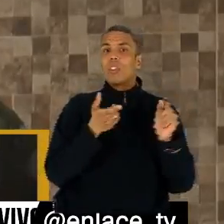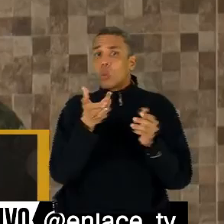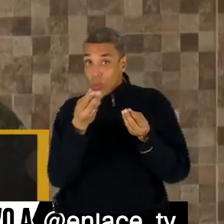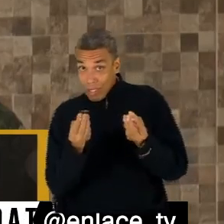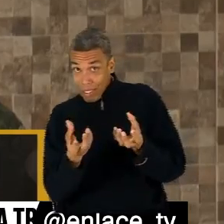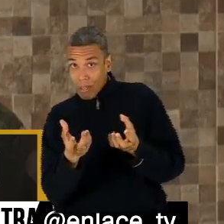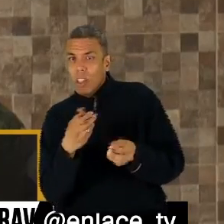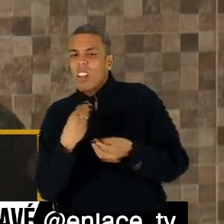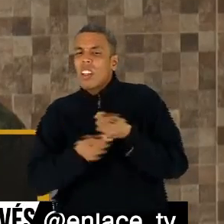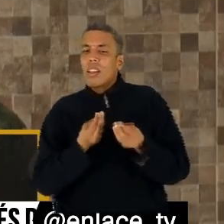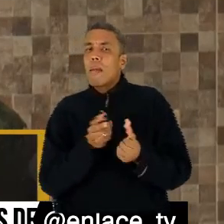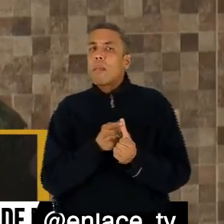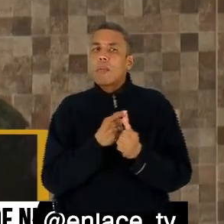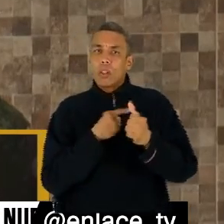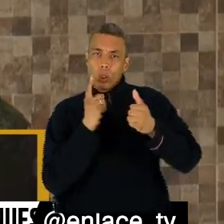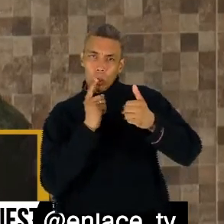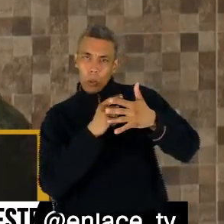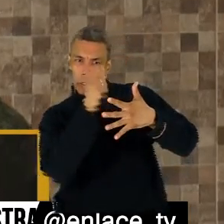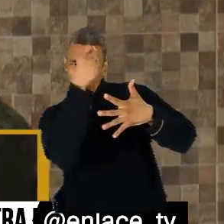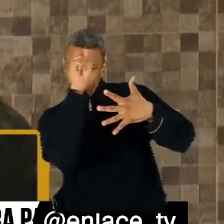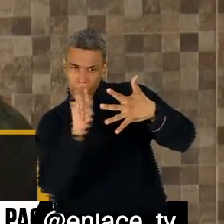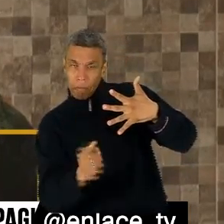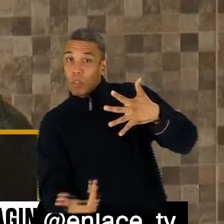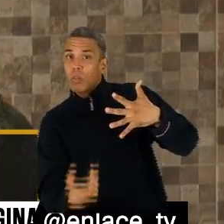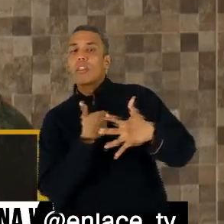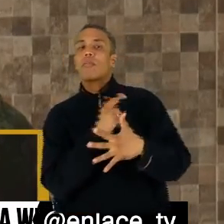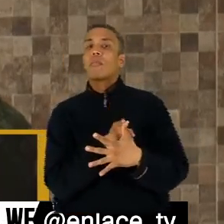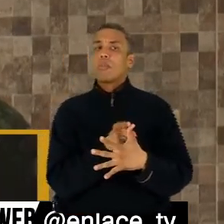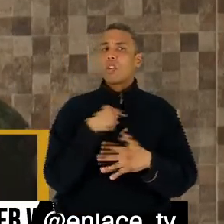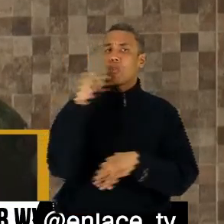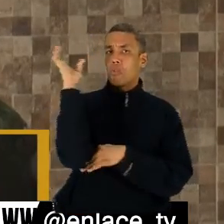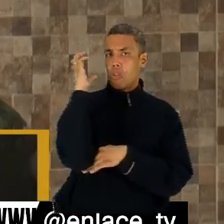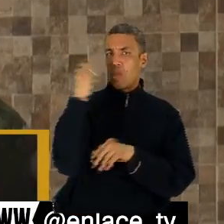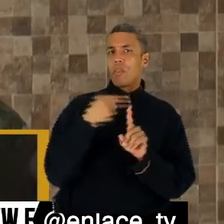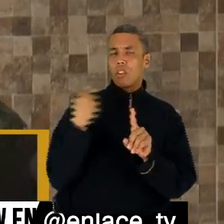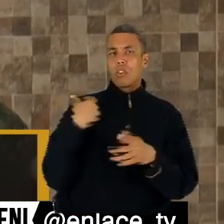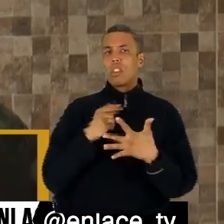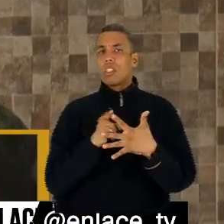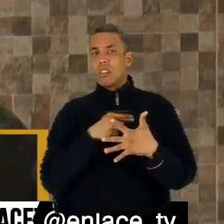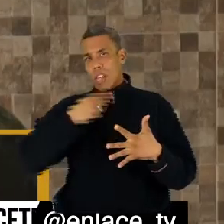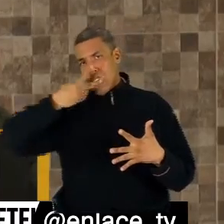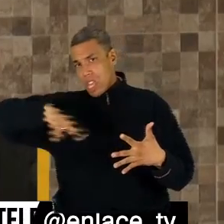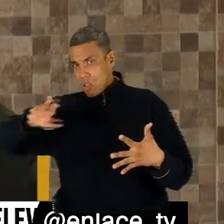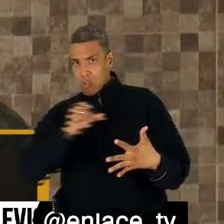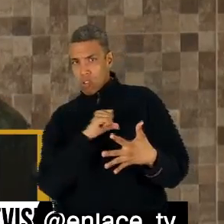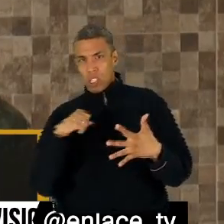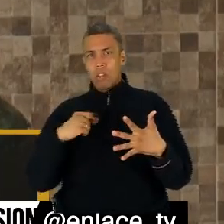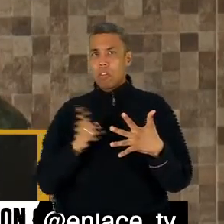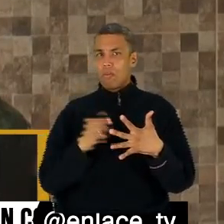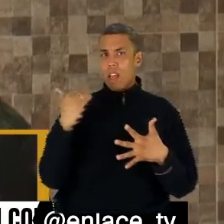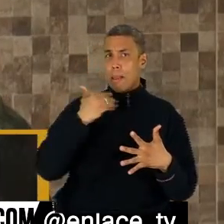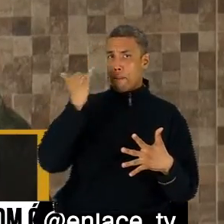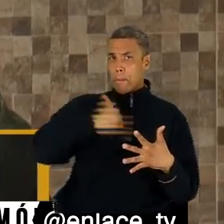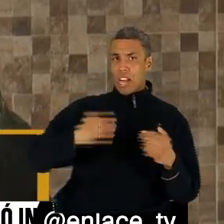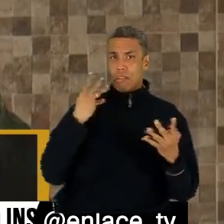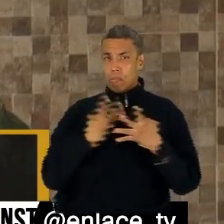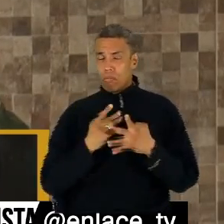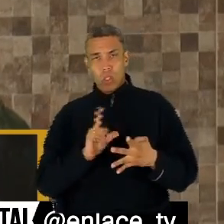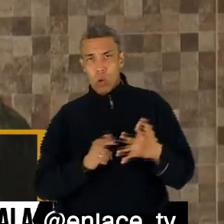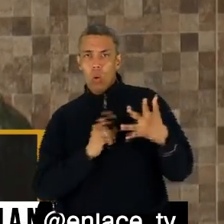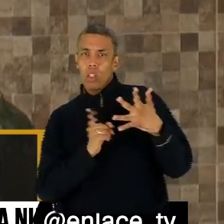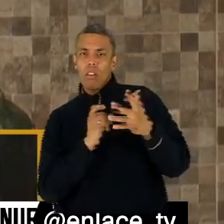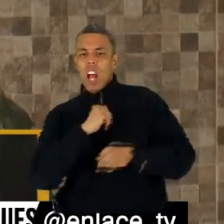colombiano, soltero, sin hijos, no tener antecedentes penales, la edad mínima 17 años, la máxima 23